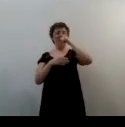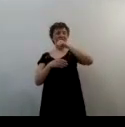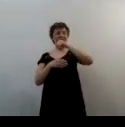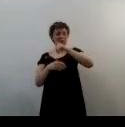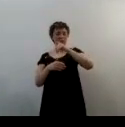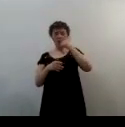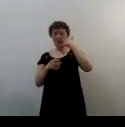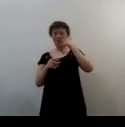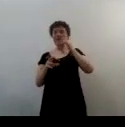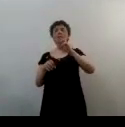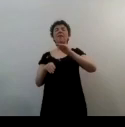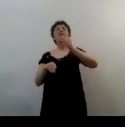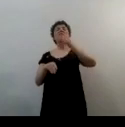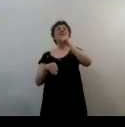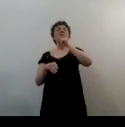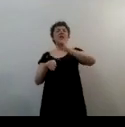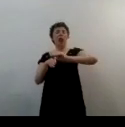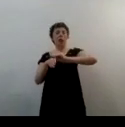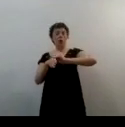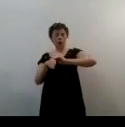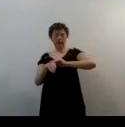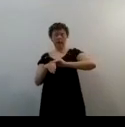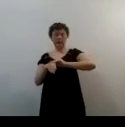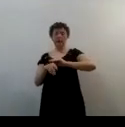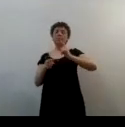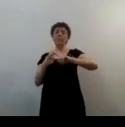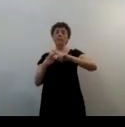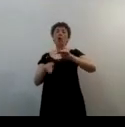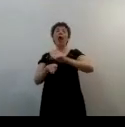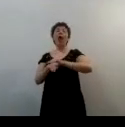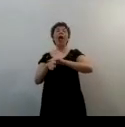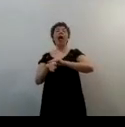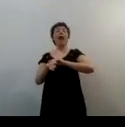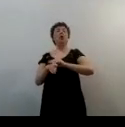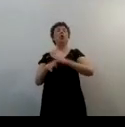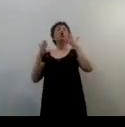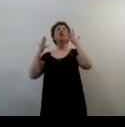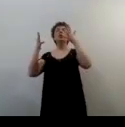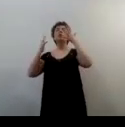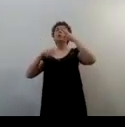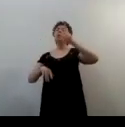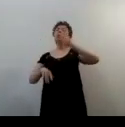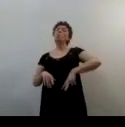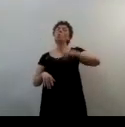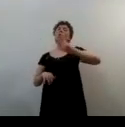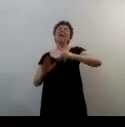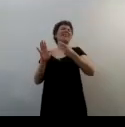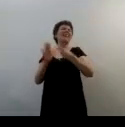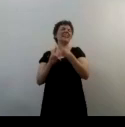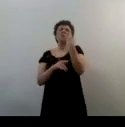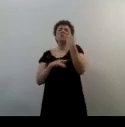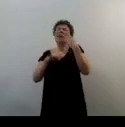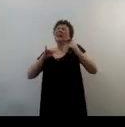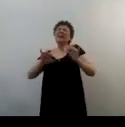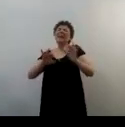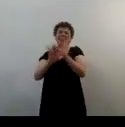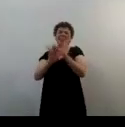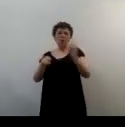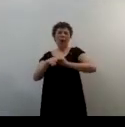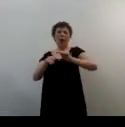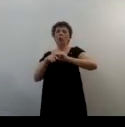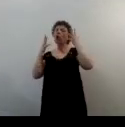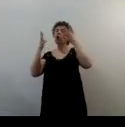alcohólicas, lo primero, el alcohol nunca es recomendable en ninguna dieta. Así, lo